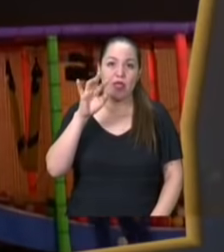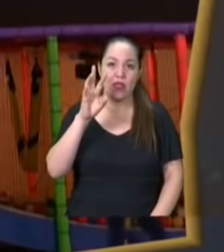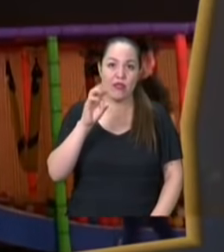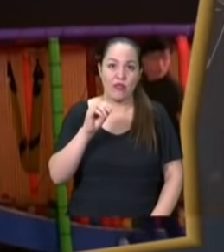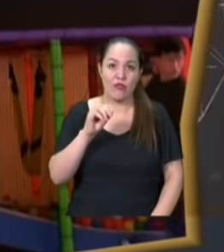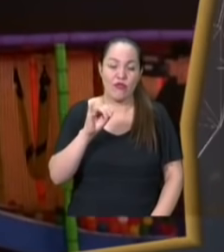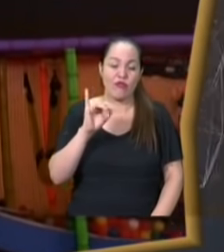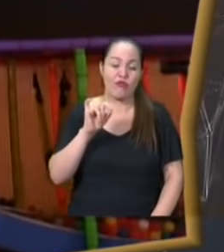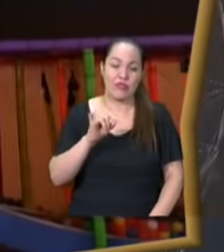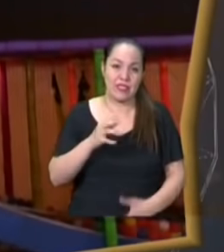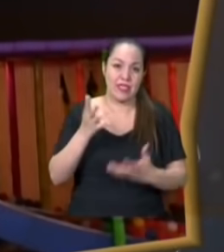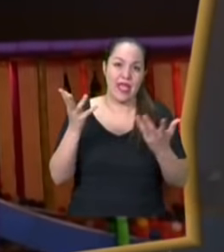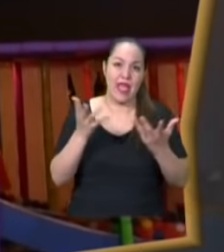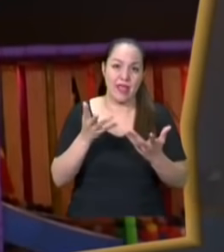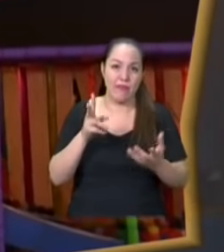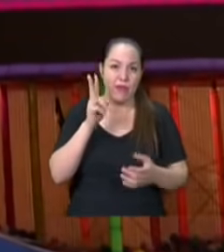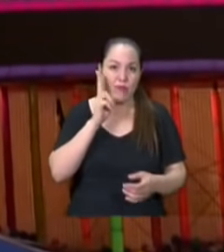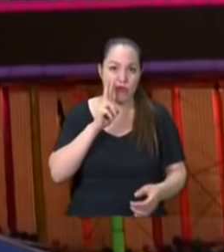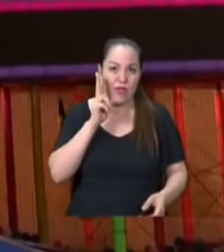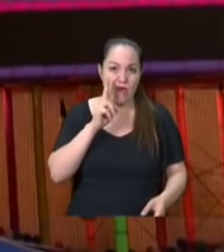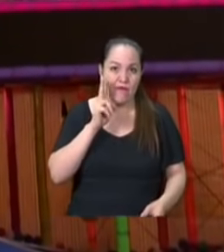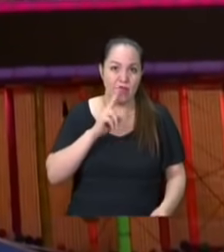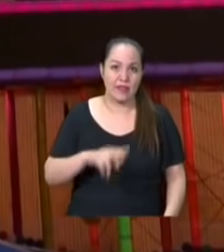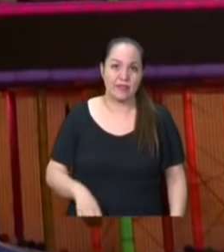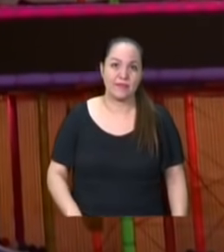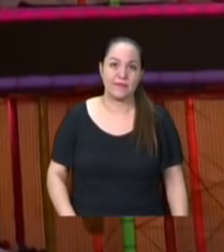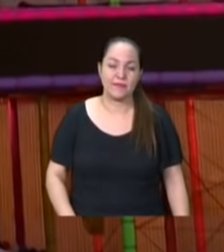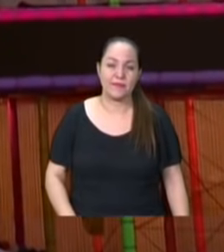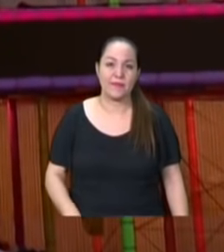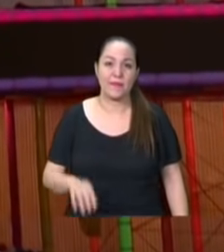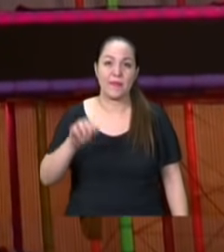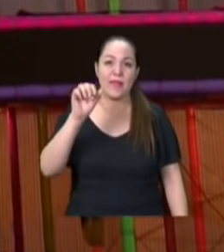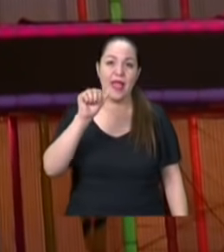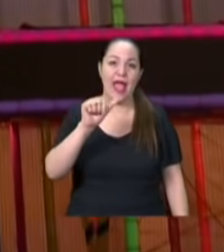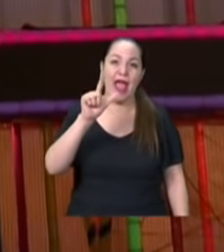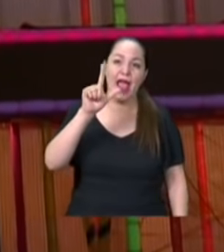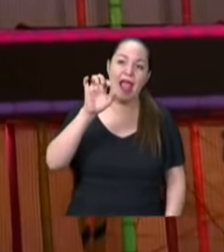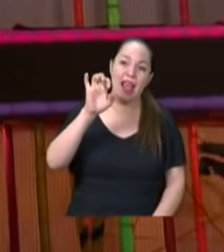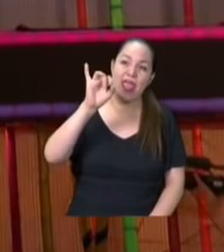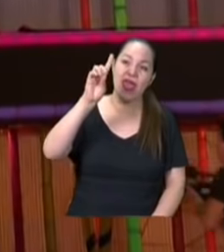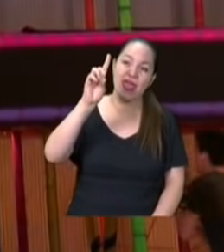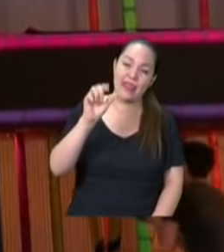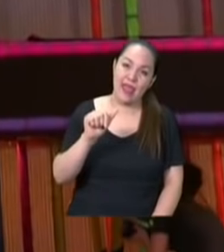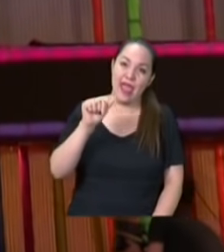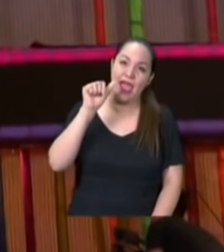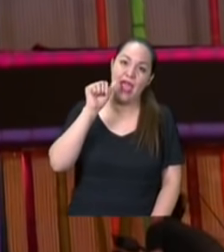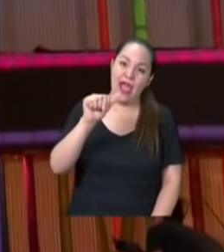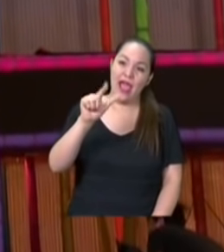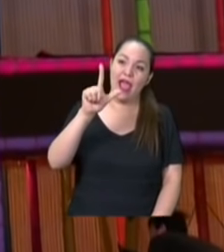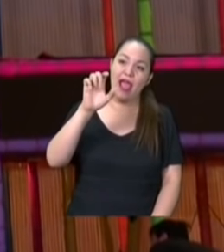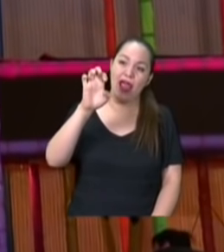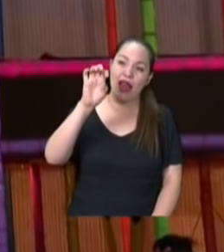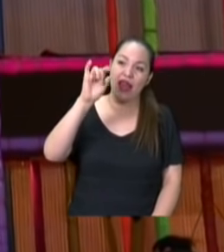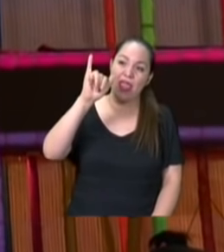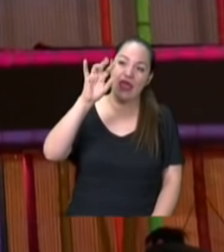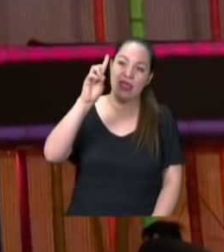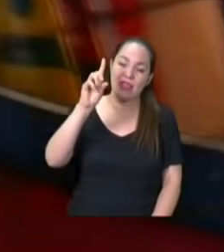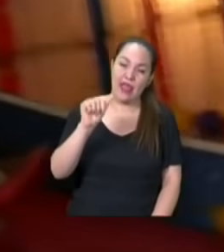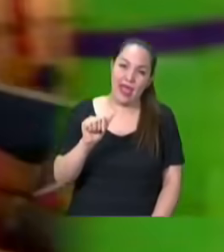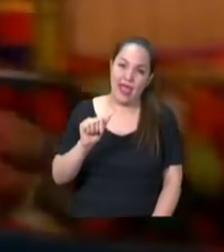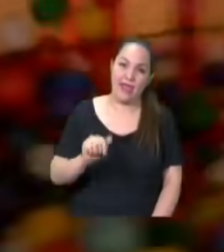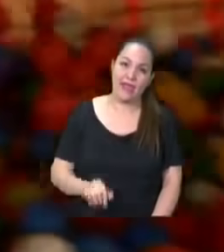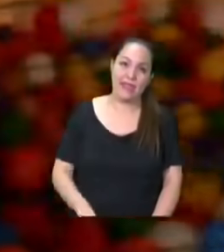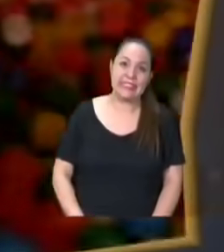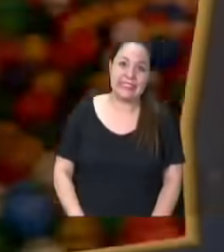por lo pronto están las dos guapas chicas ahí en la prueba del laberinto. Vamos a ver. Ahí está tomando la delantera Aleida. Viene